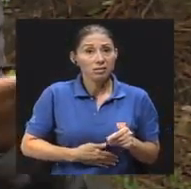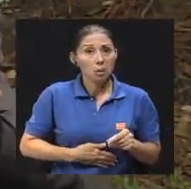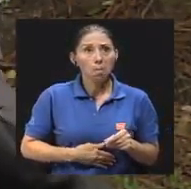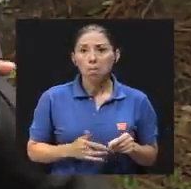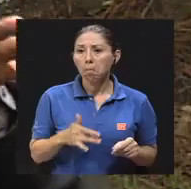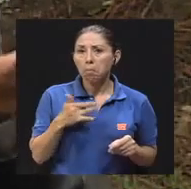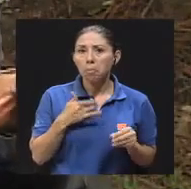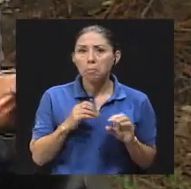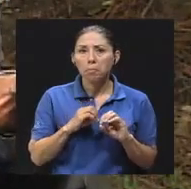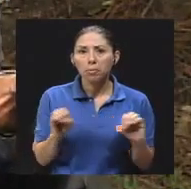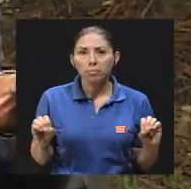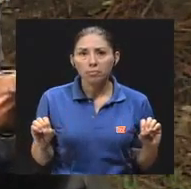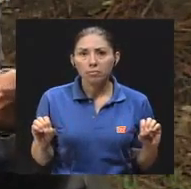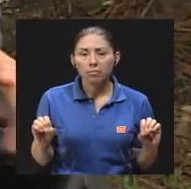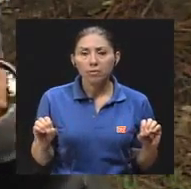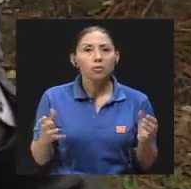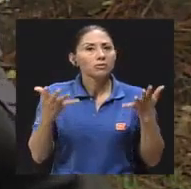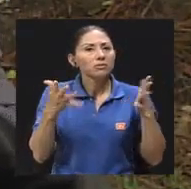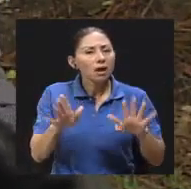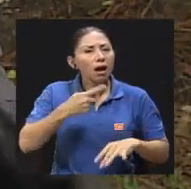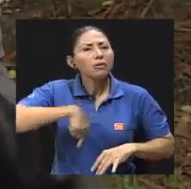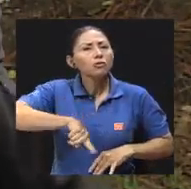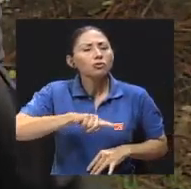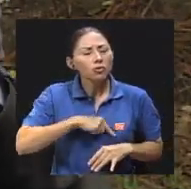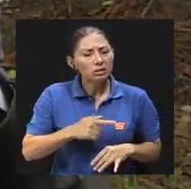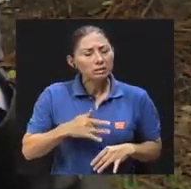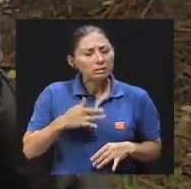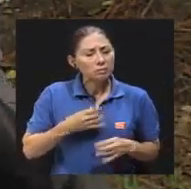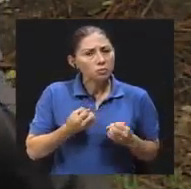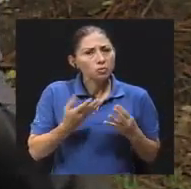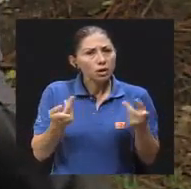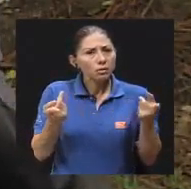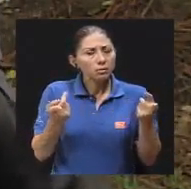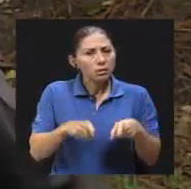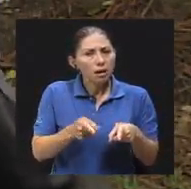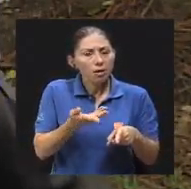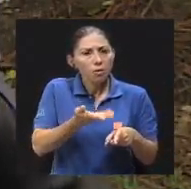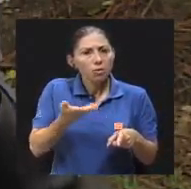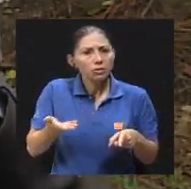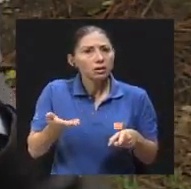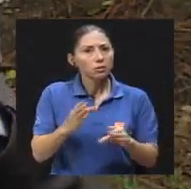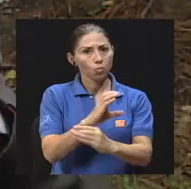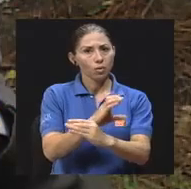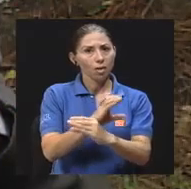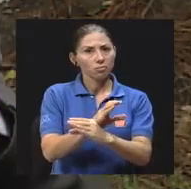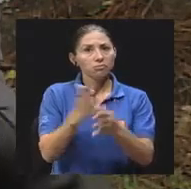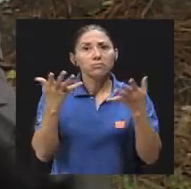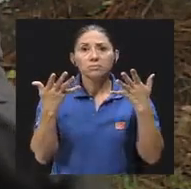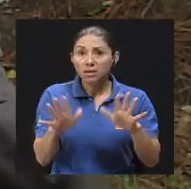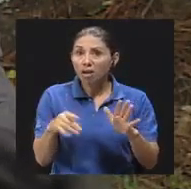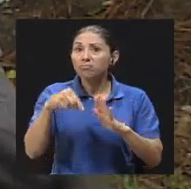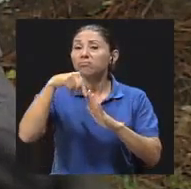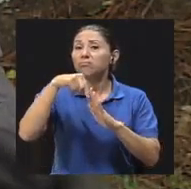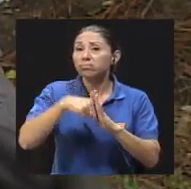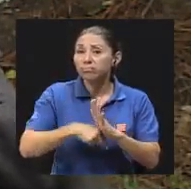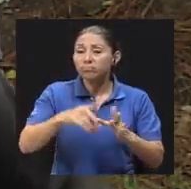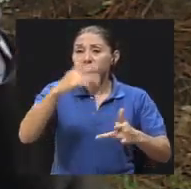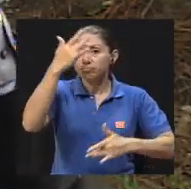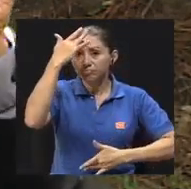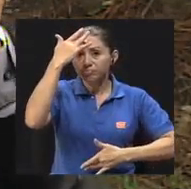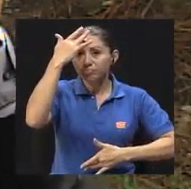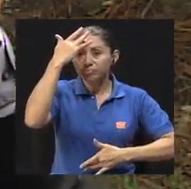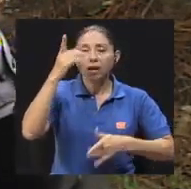o puede no dar ningún síntoma. Cuando ya tenemos muchos síntomas, cuidado, puede estar la enfermedad ya grande. Claro. Entonces, cuando